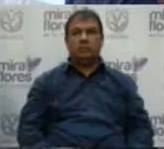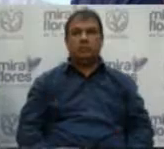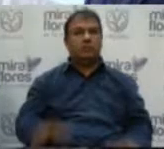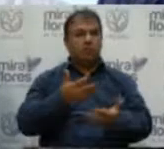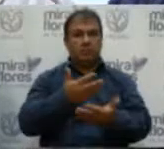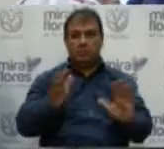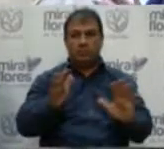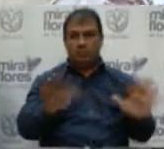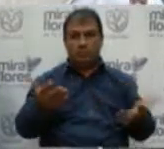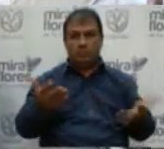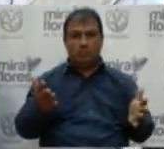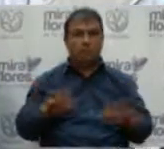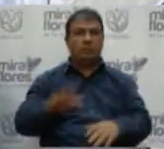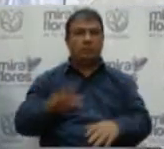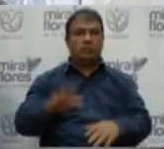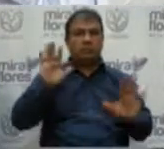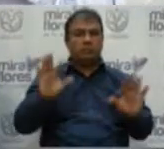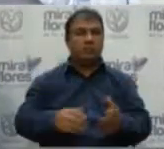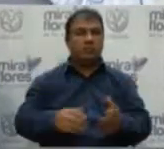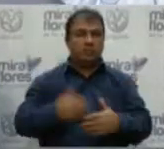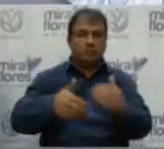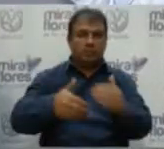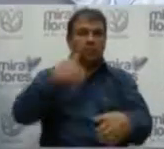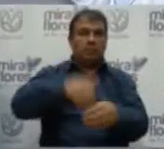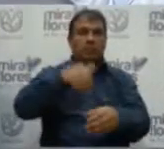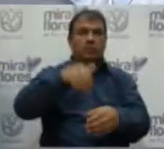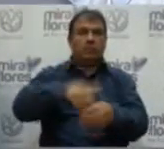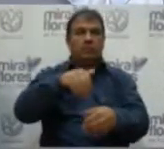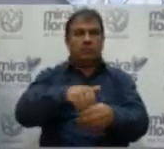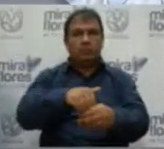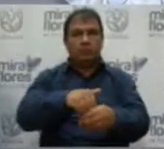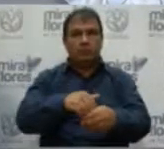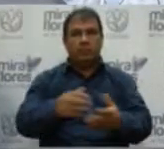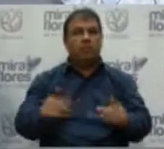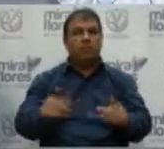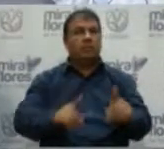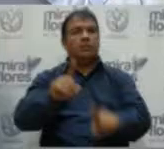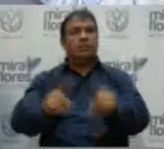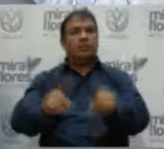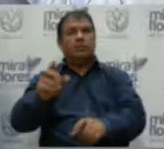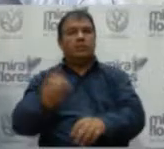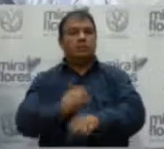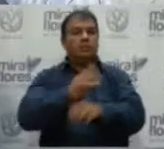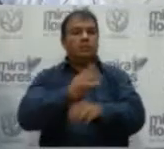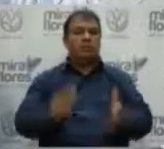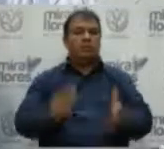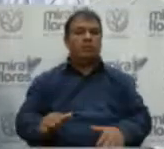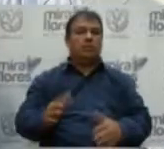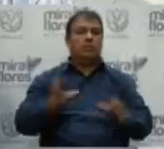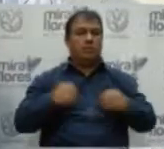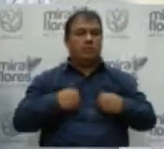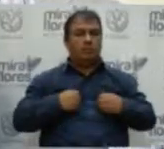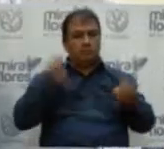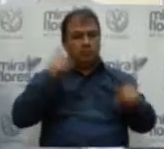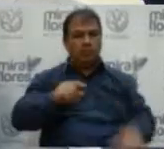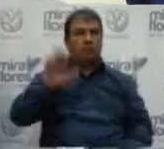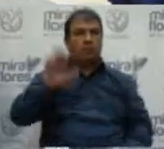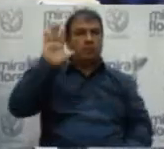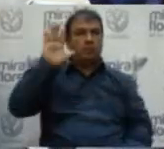No hay observaciones, entonces vamos a proceder a votar. Aquellos miembros del Consejo que estén a favor, si no se expresaron en señal de